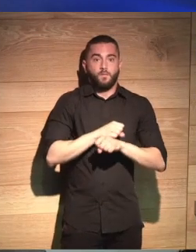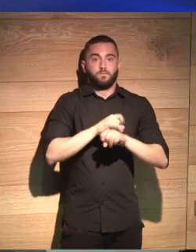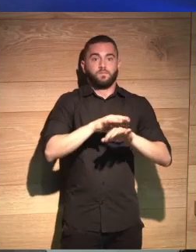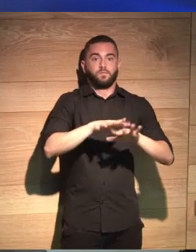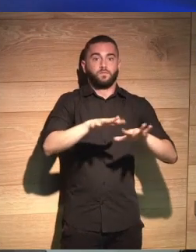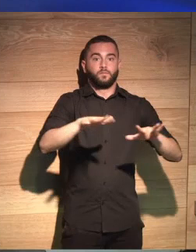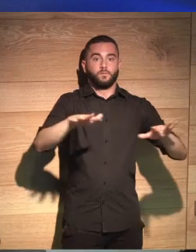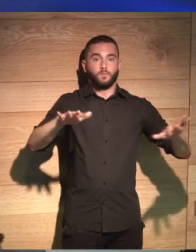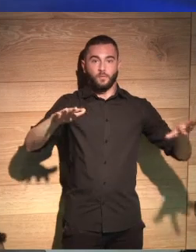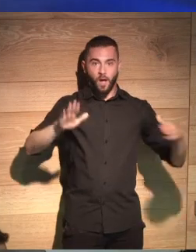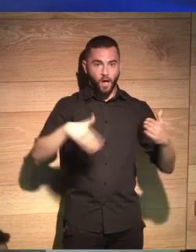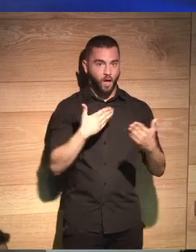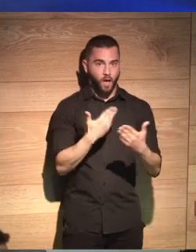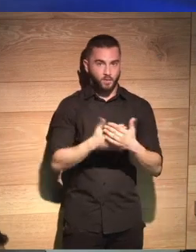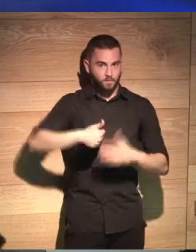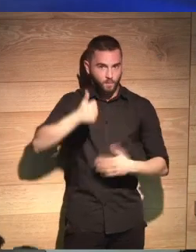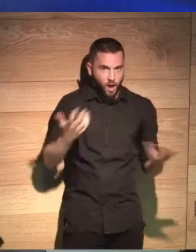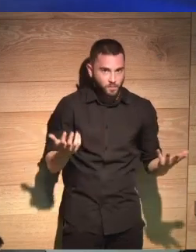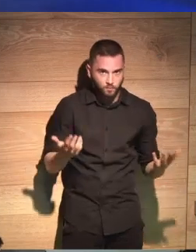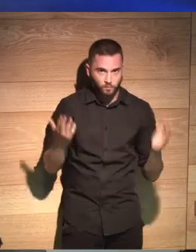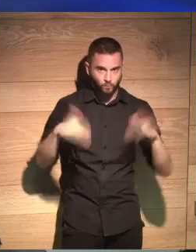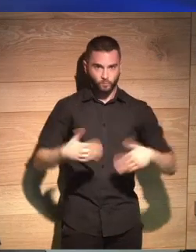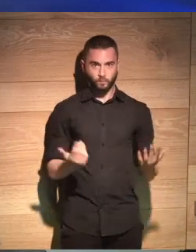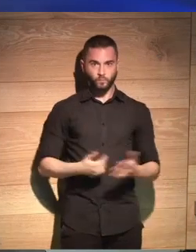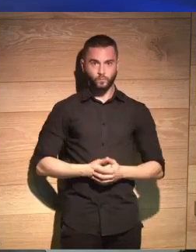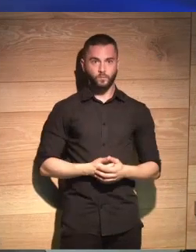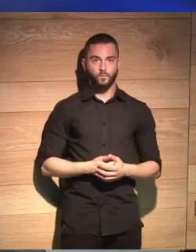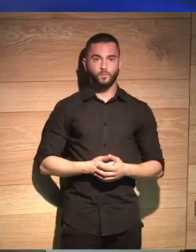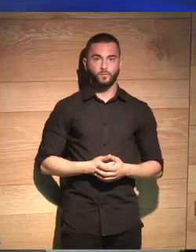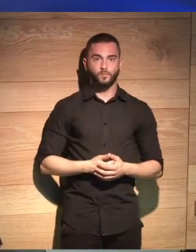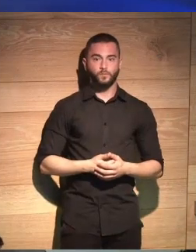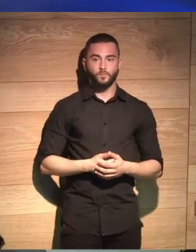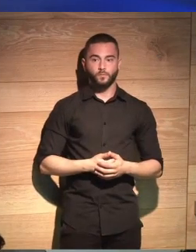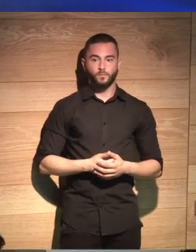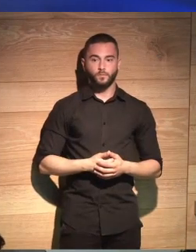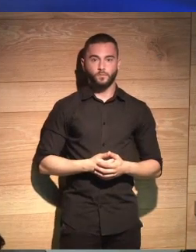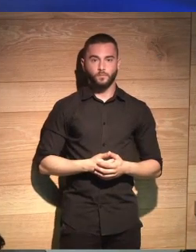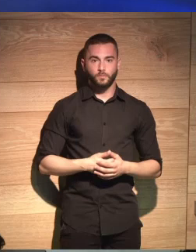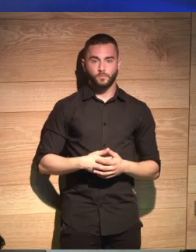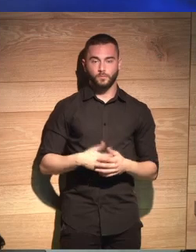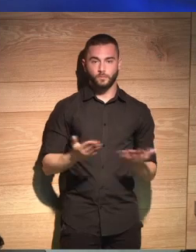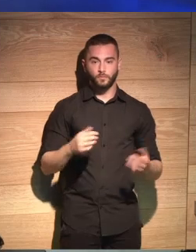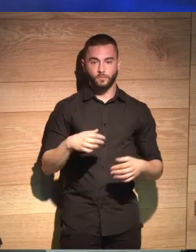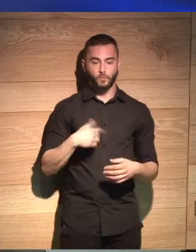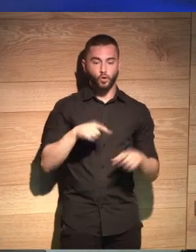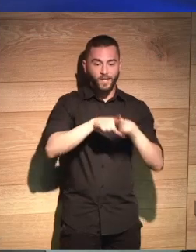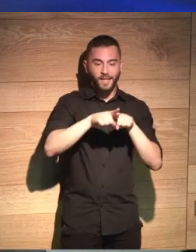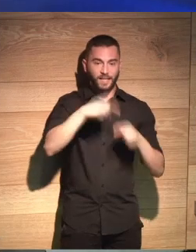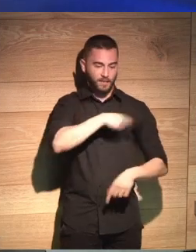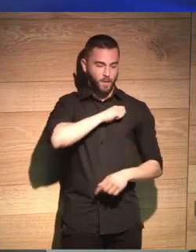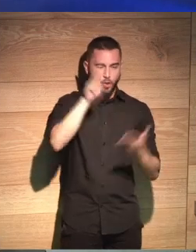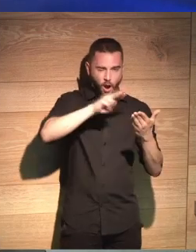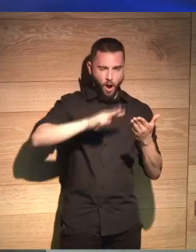hasta el punto de que he leído todas las reseñas críticas españolas hasta ahora, y algunas se muestran como un